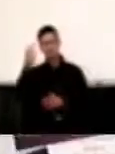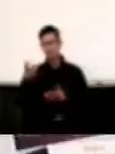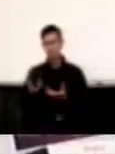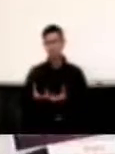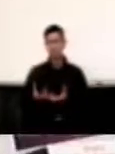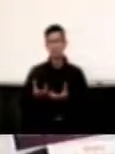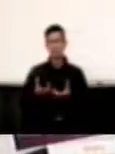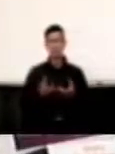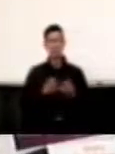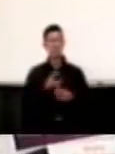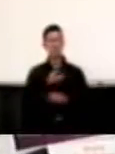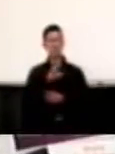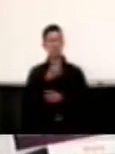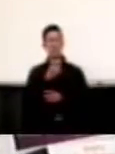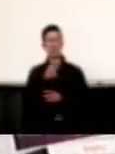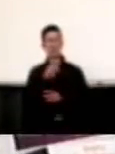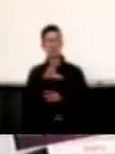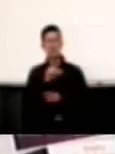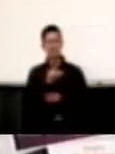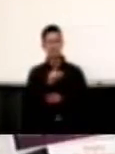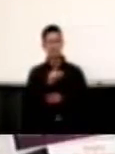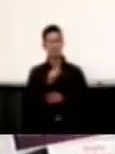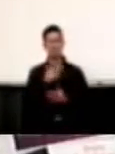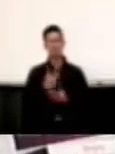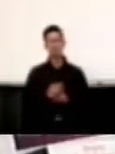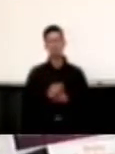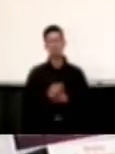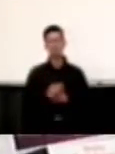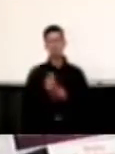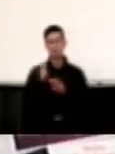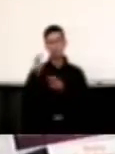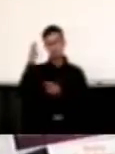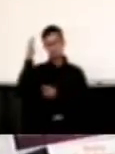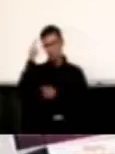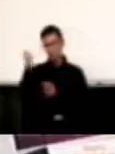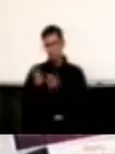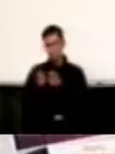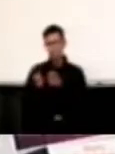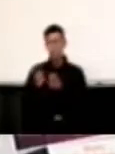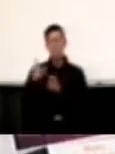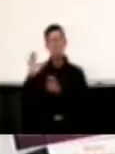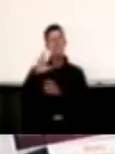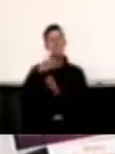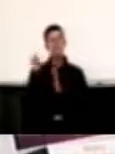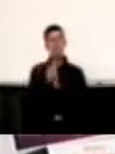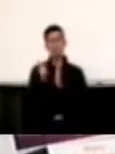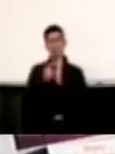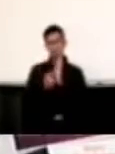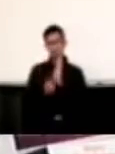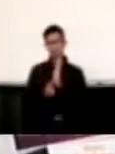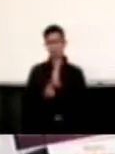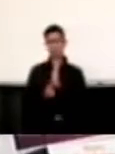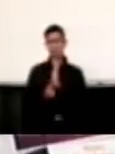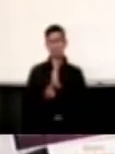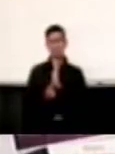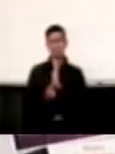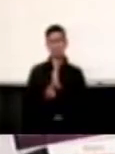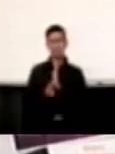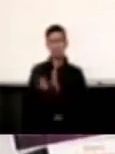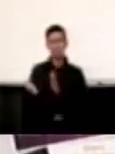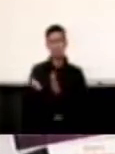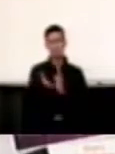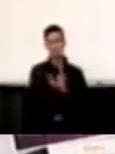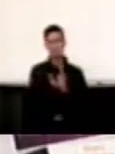repúblicas, monarquías constitucionales o monarquías parlamentarias, y quedaban republicanas, aristocráticas y